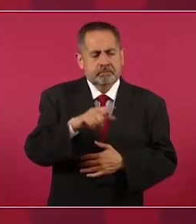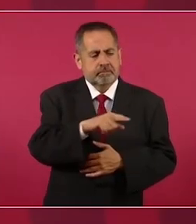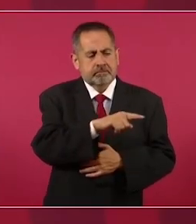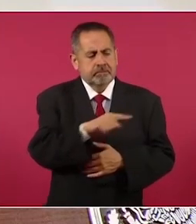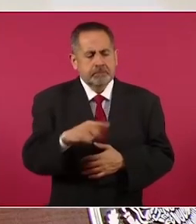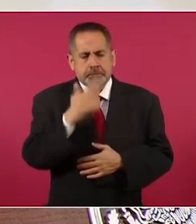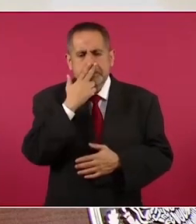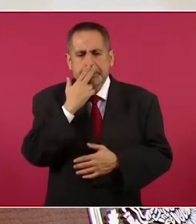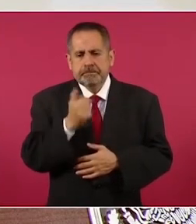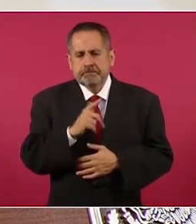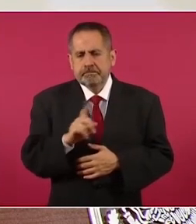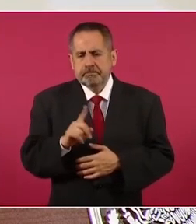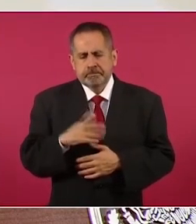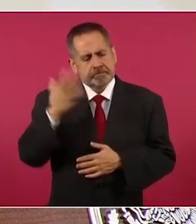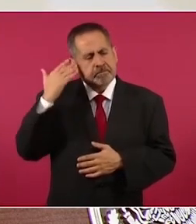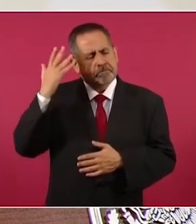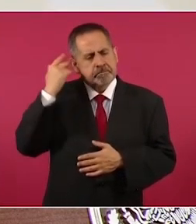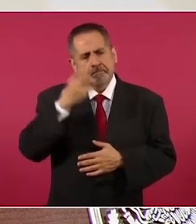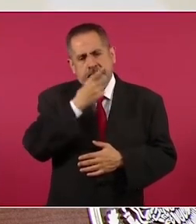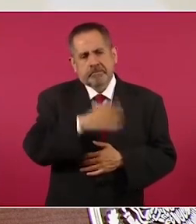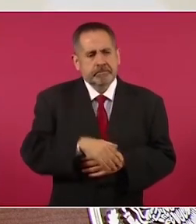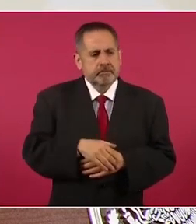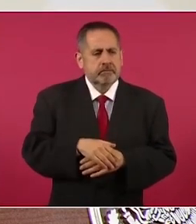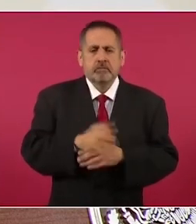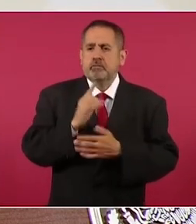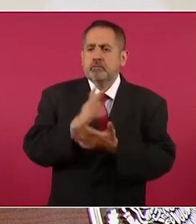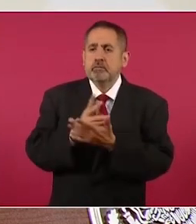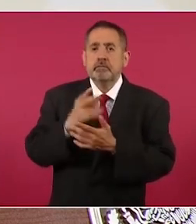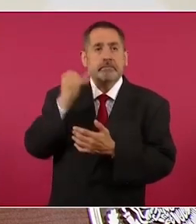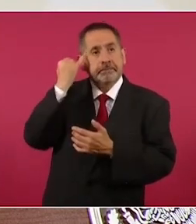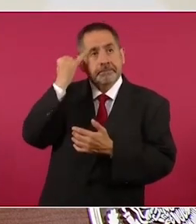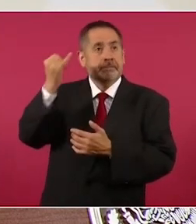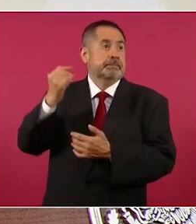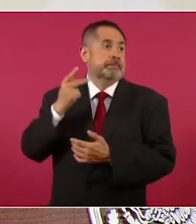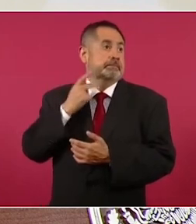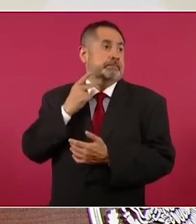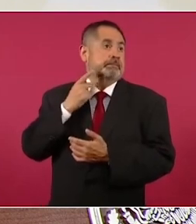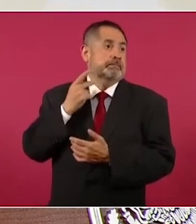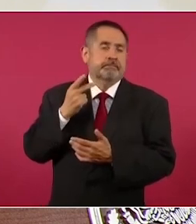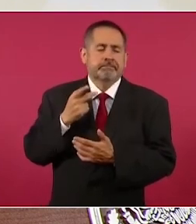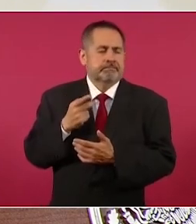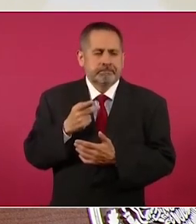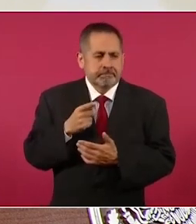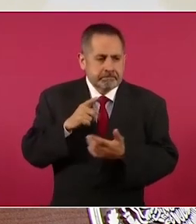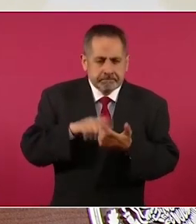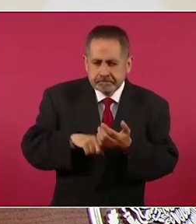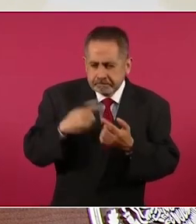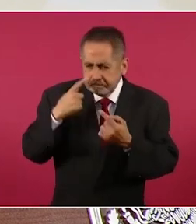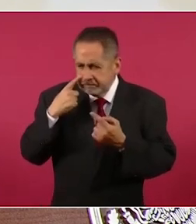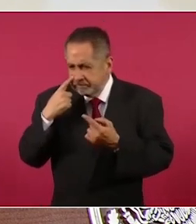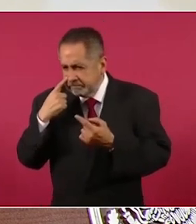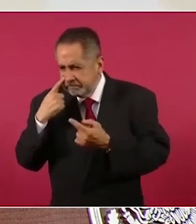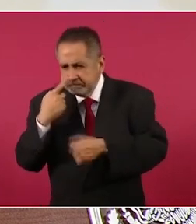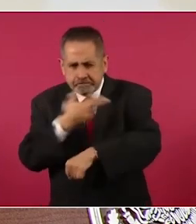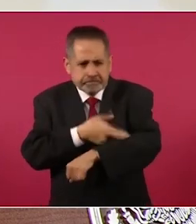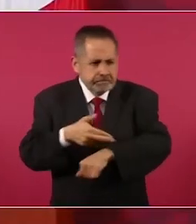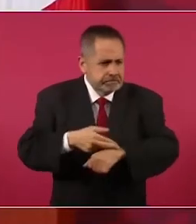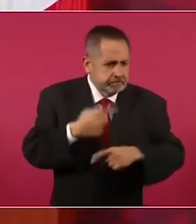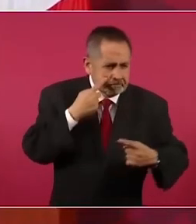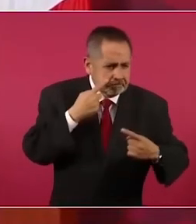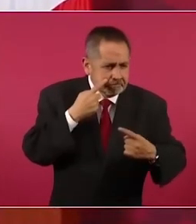Que no era un asunto solo político, ideológico, sino de juicio práctico.